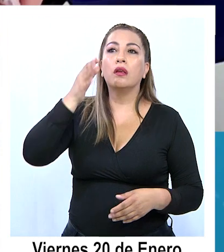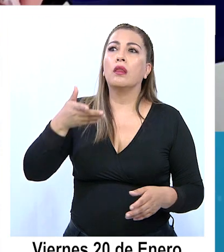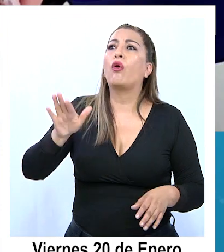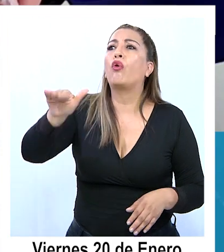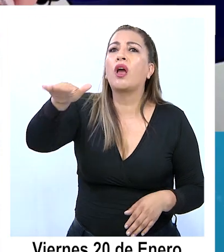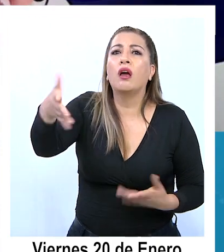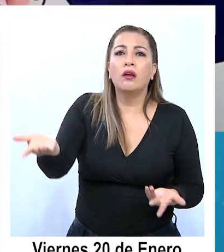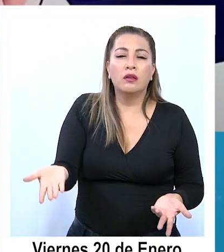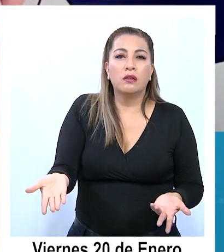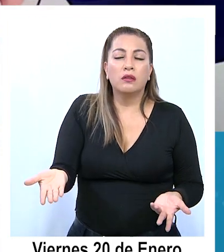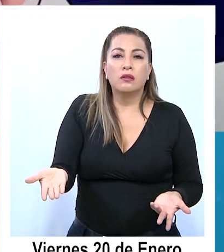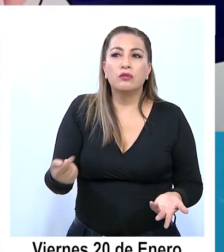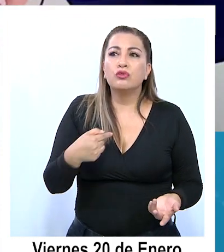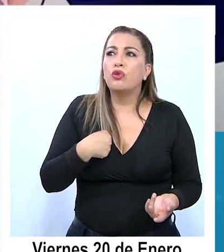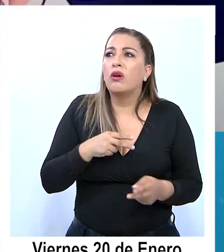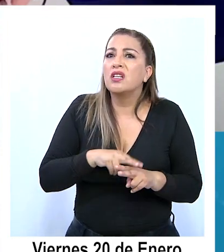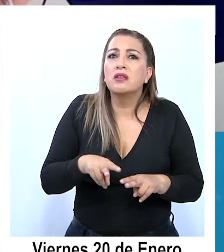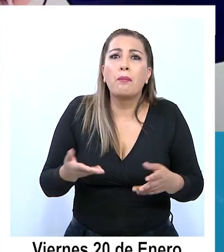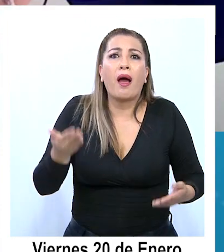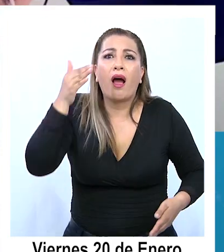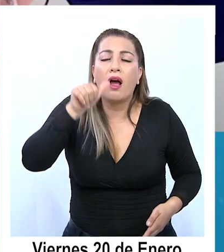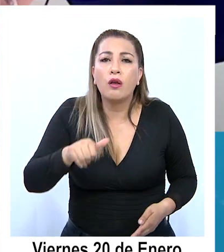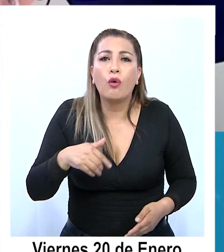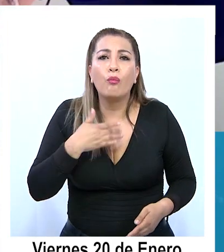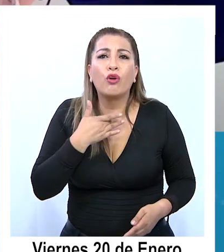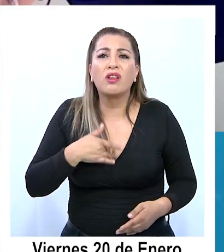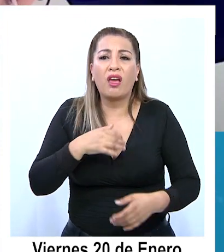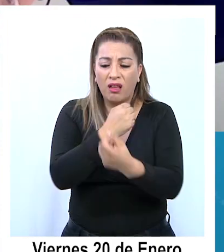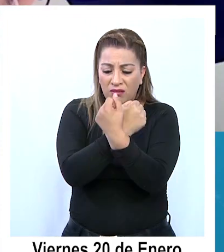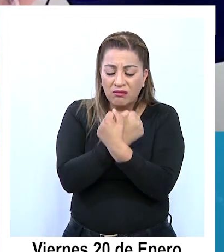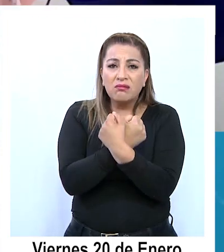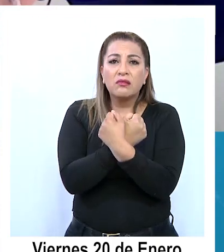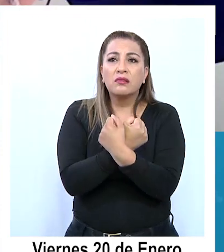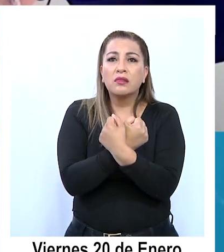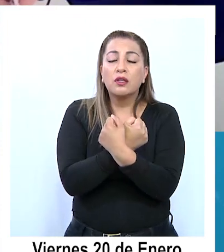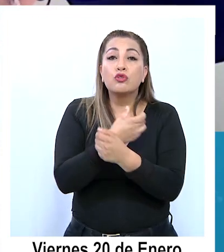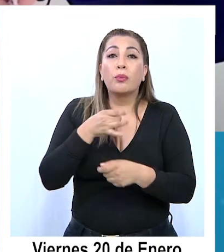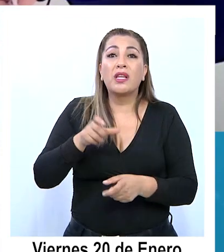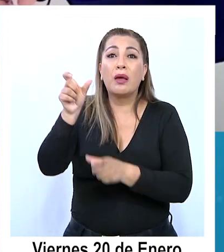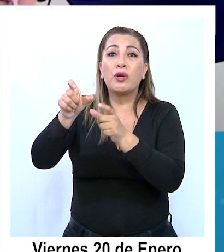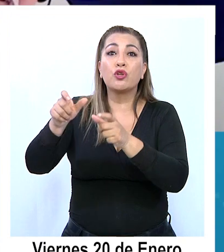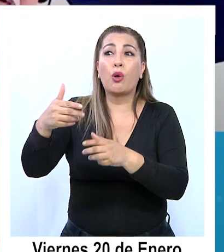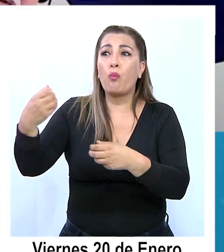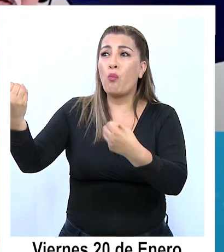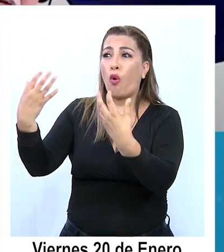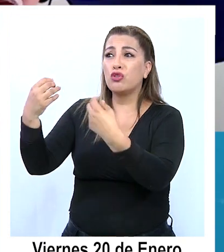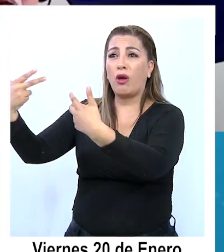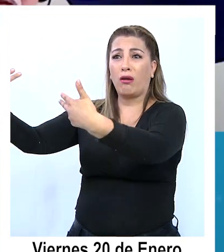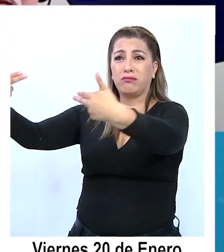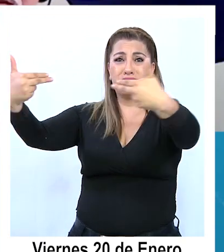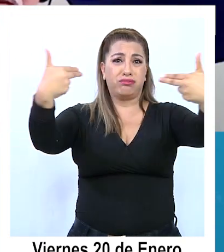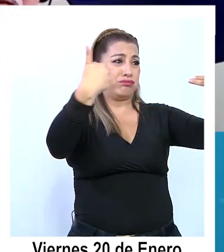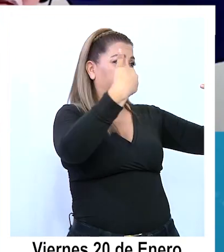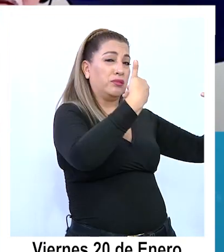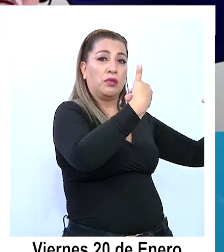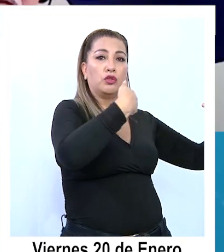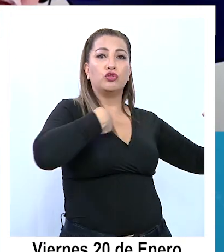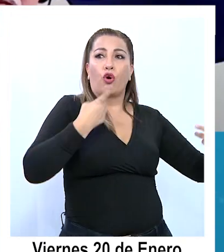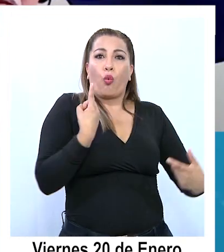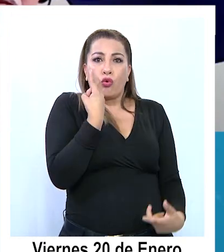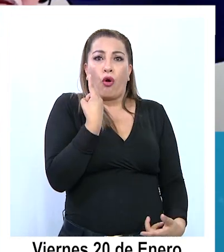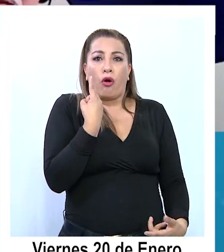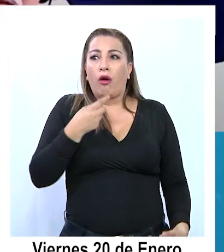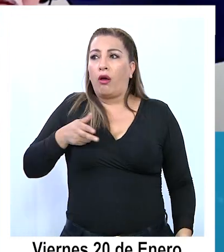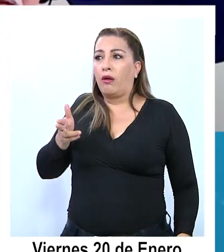oiga, ¿qué hice mal? ¿Por qué estoy Mm. detenido? O sea, contesté un ataque, estaba siendo atacado con armamento de guerra.